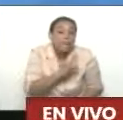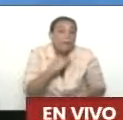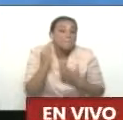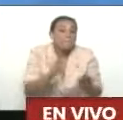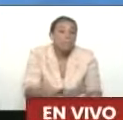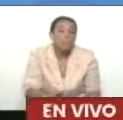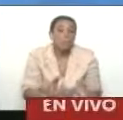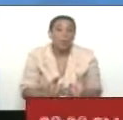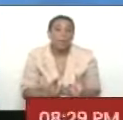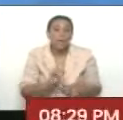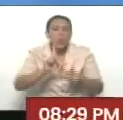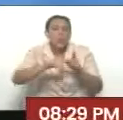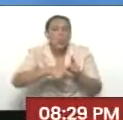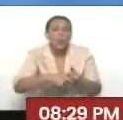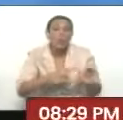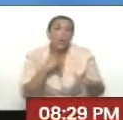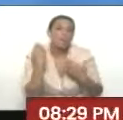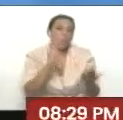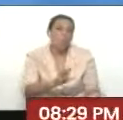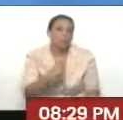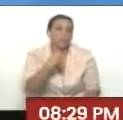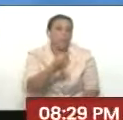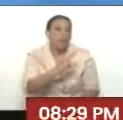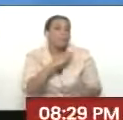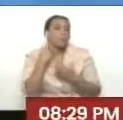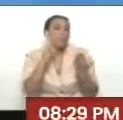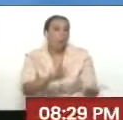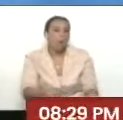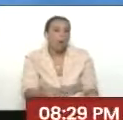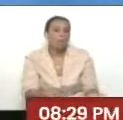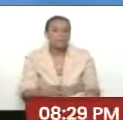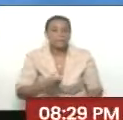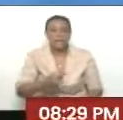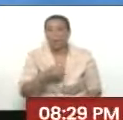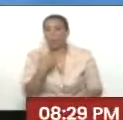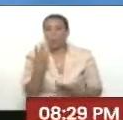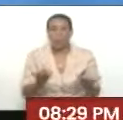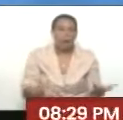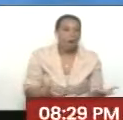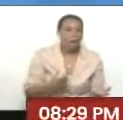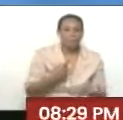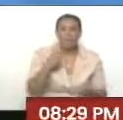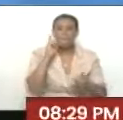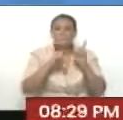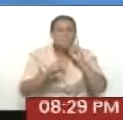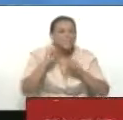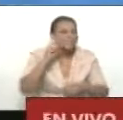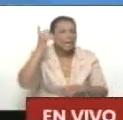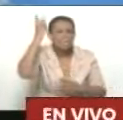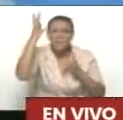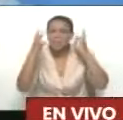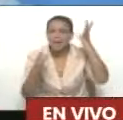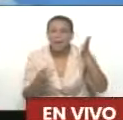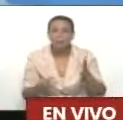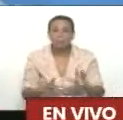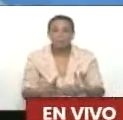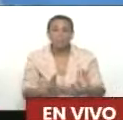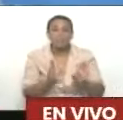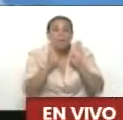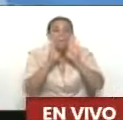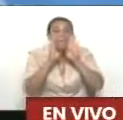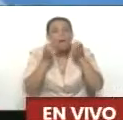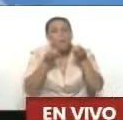después dijeron que había muerto. Recuerden que tenía una sobredosis, todo lo que dijeron. Si este mensaje pudiera